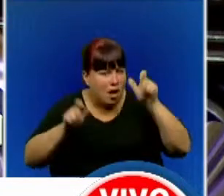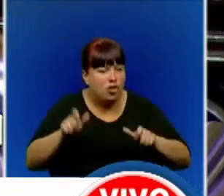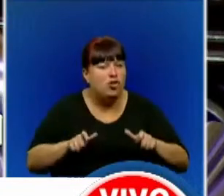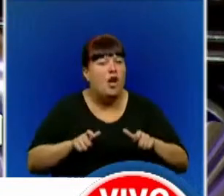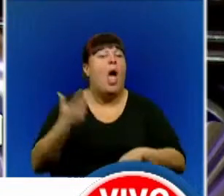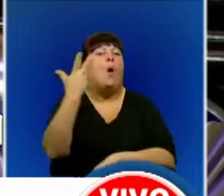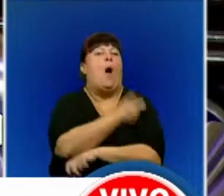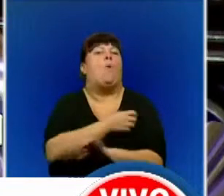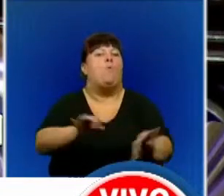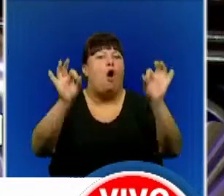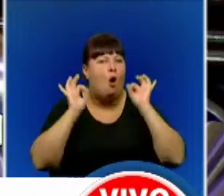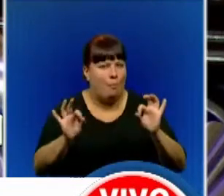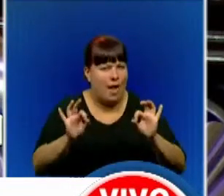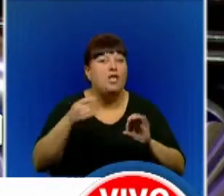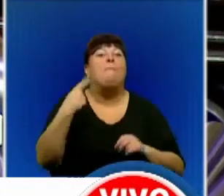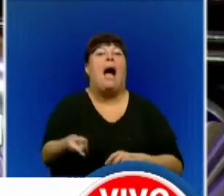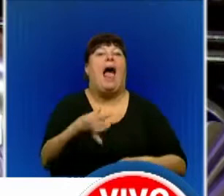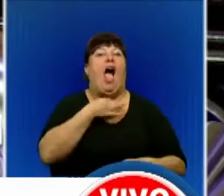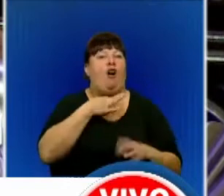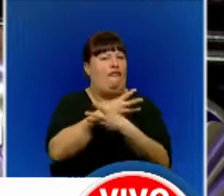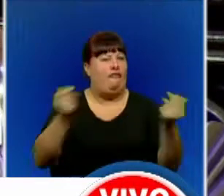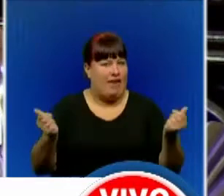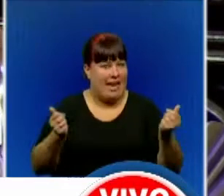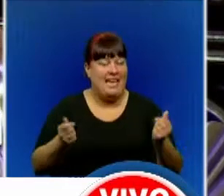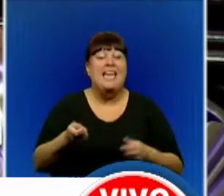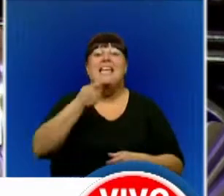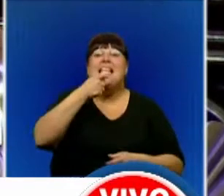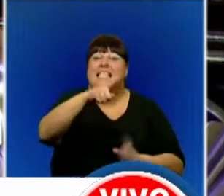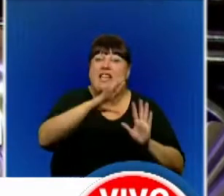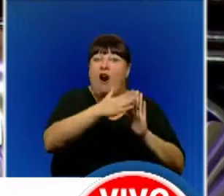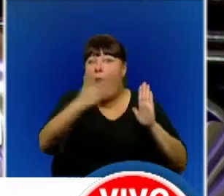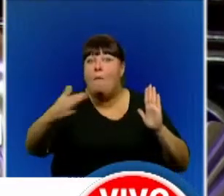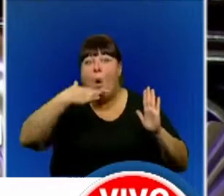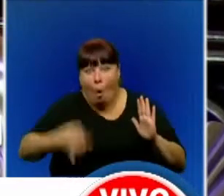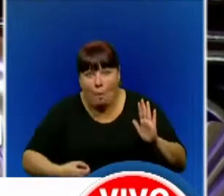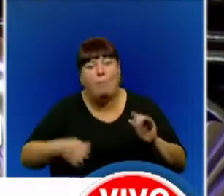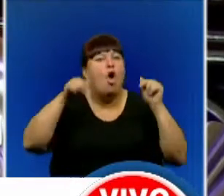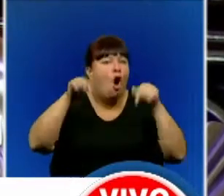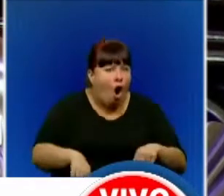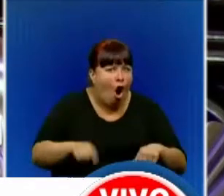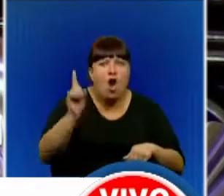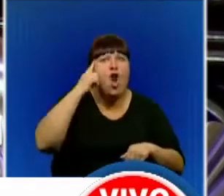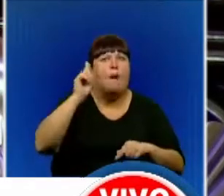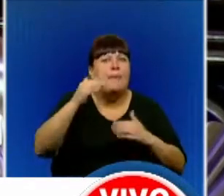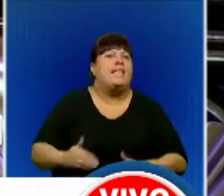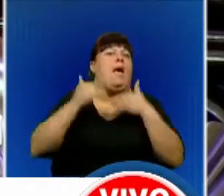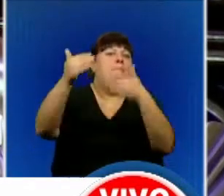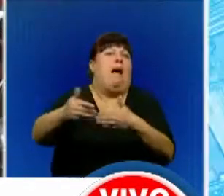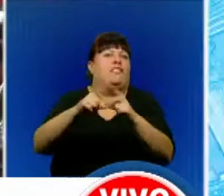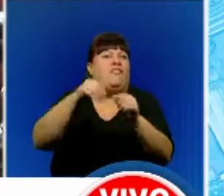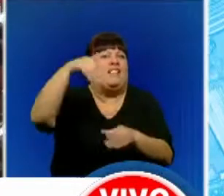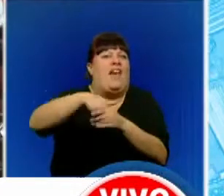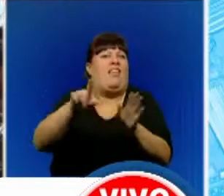estar vacunada en el mes de agosto. De haberse cumplido ese pronóstico, hoy no estaríamos discutiendo esta